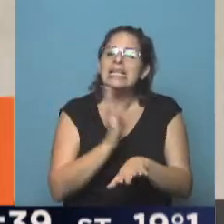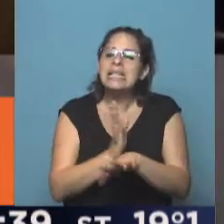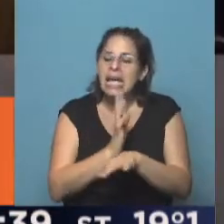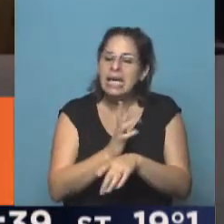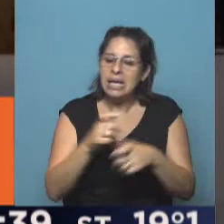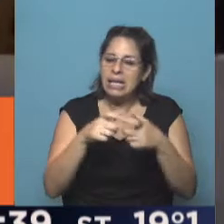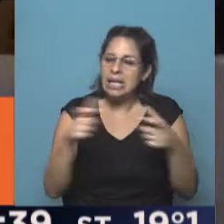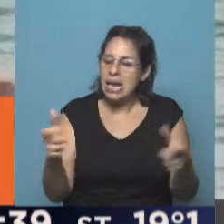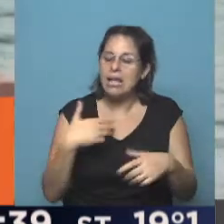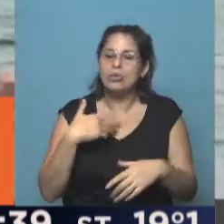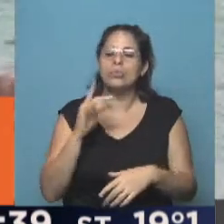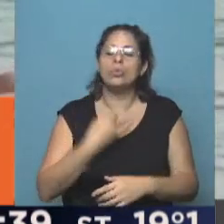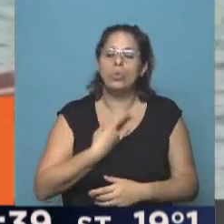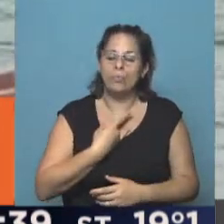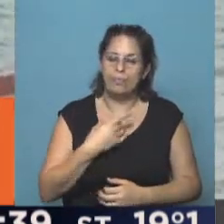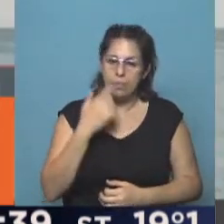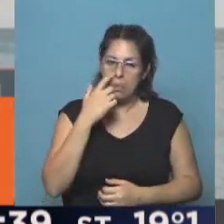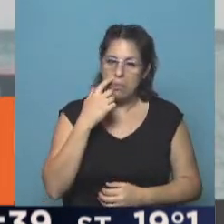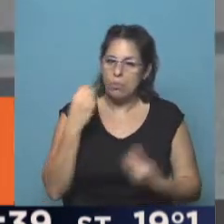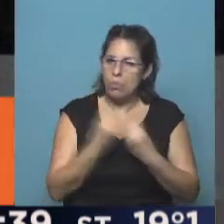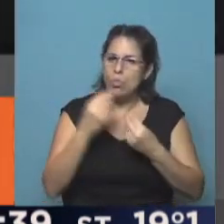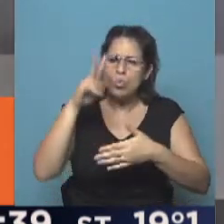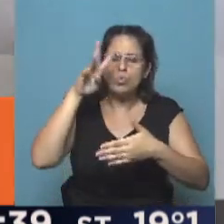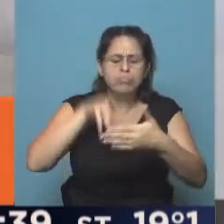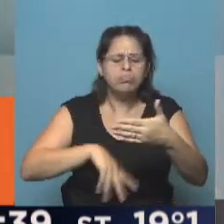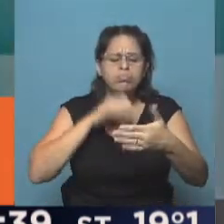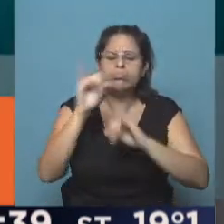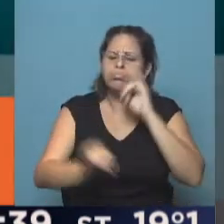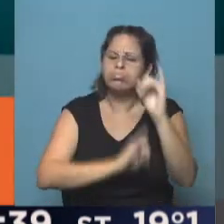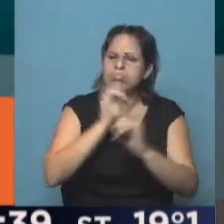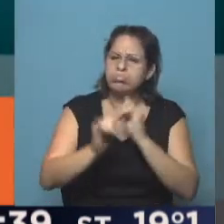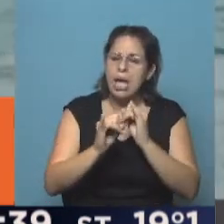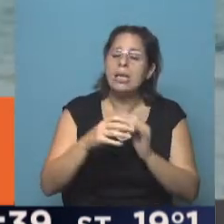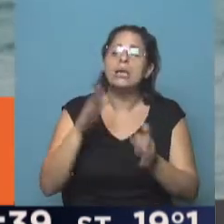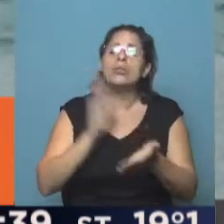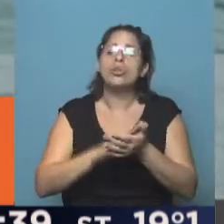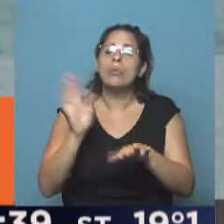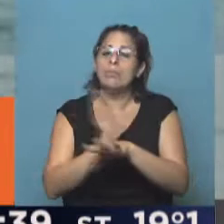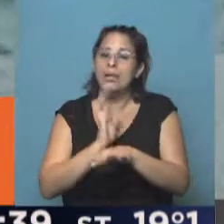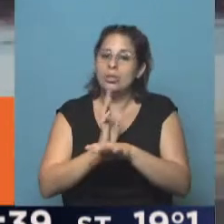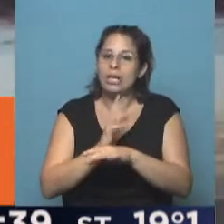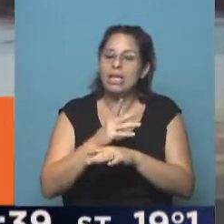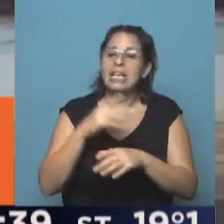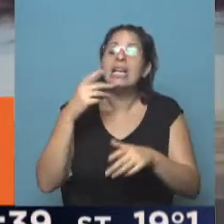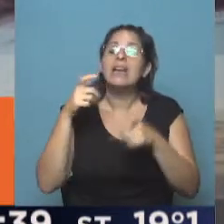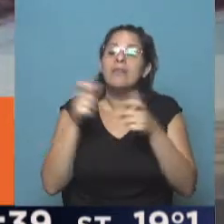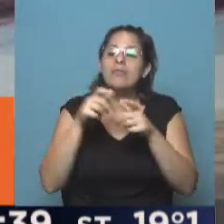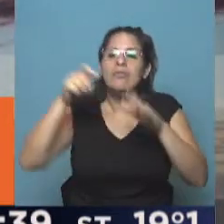hice, tenía mucho texto que contar toda la historia del personaje, y me acuerdo que cuando terminé de hacer esa escena